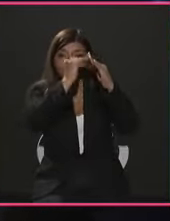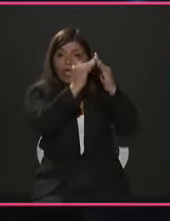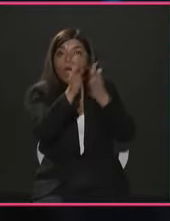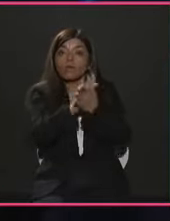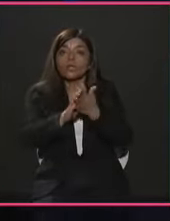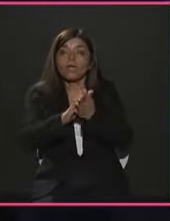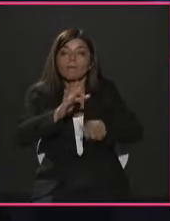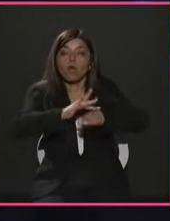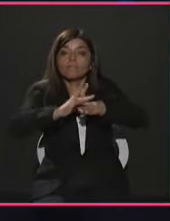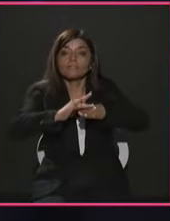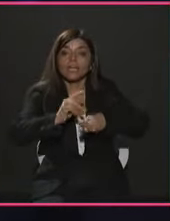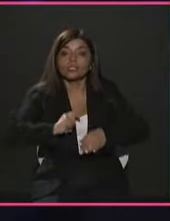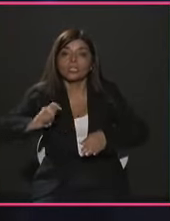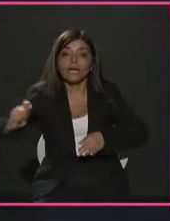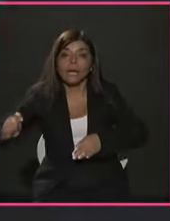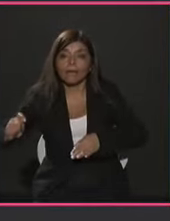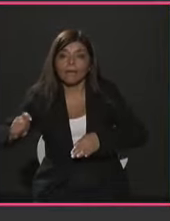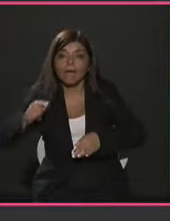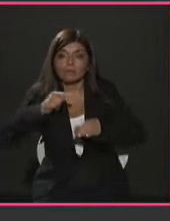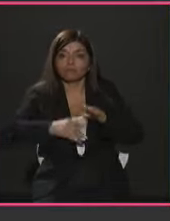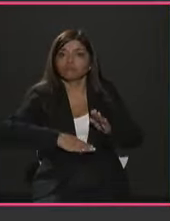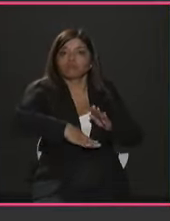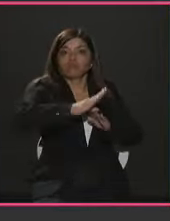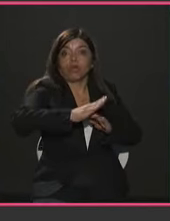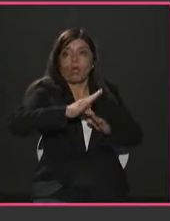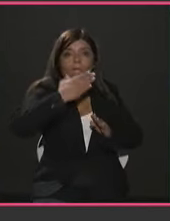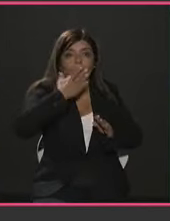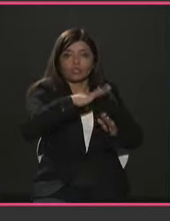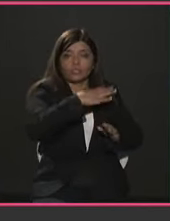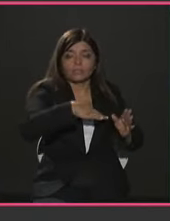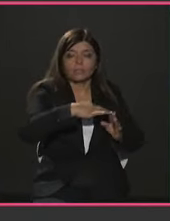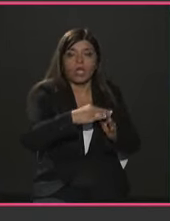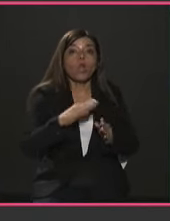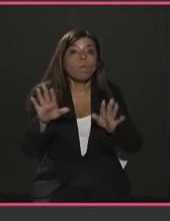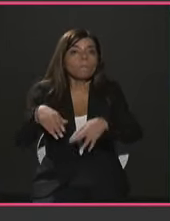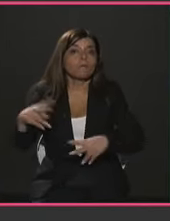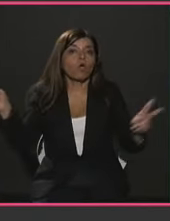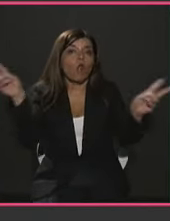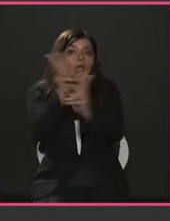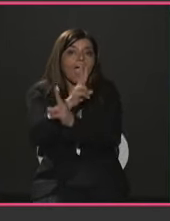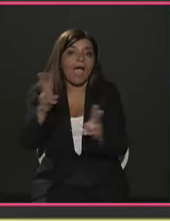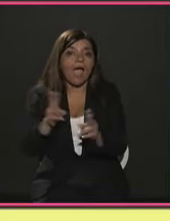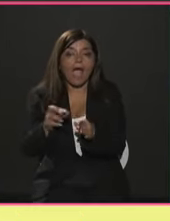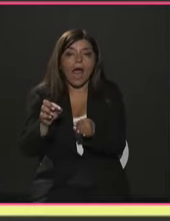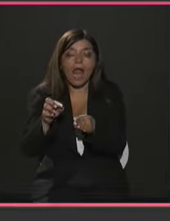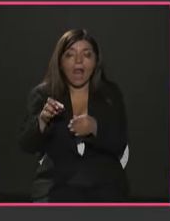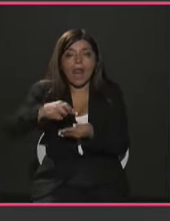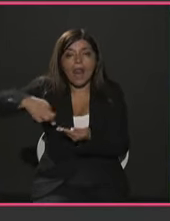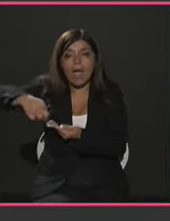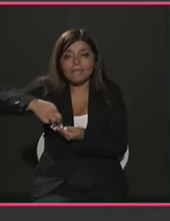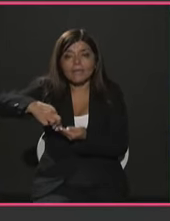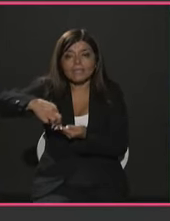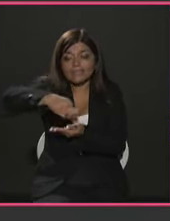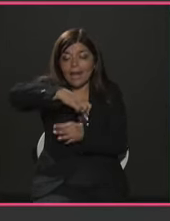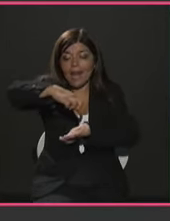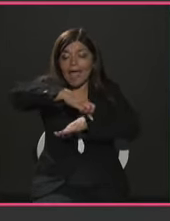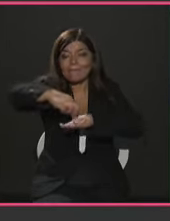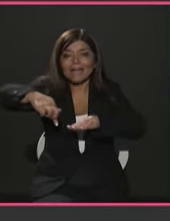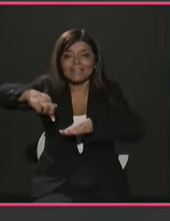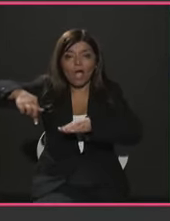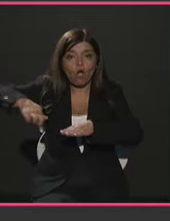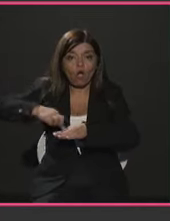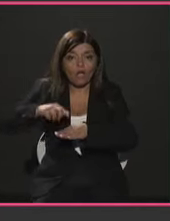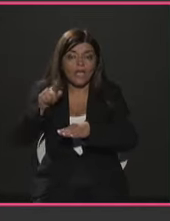atacama muy superior a otros lugares del mundo y lo mismo pasa con el viento en la Patagonia el viento sopla suficientemente fuerte para generar